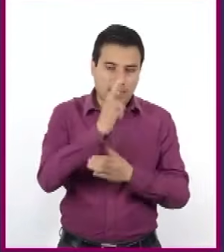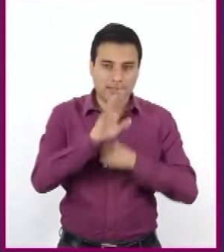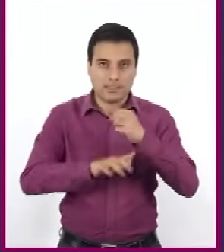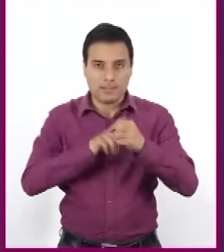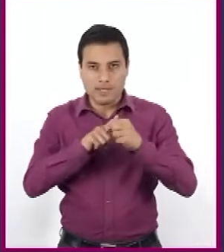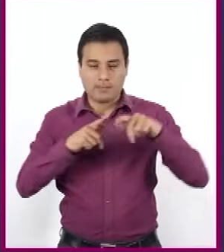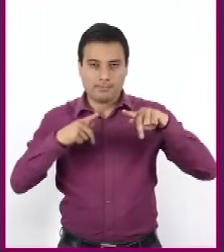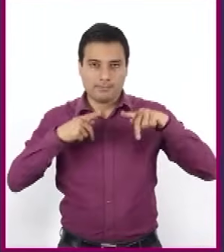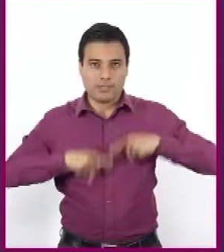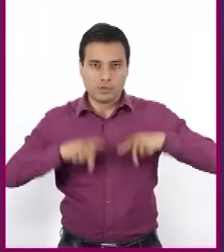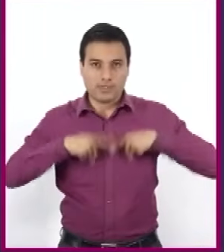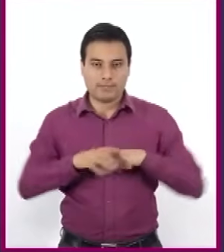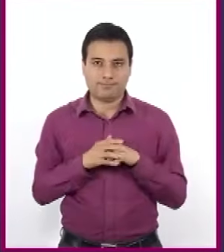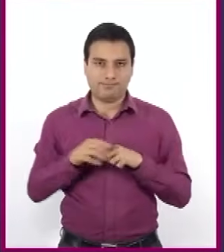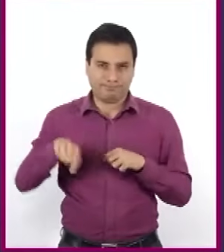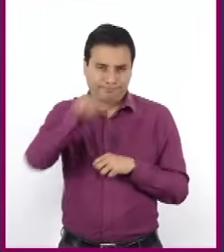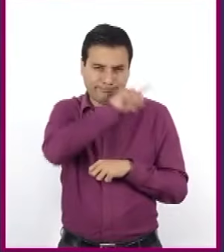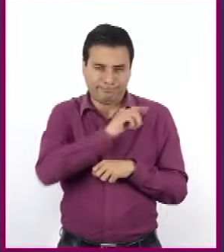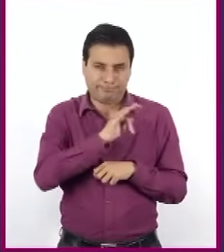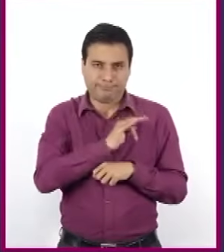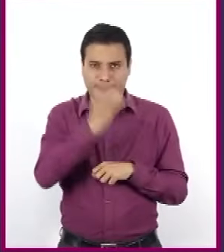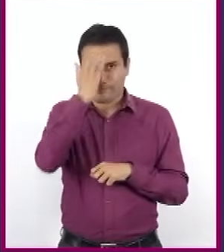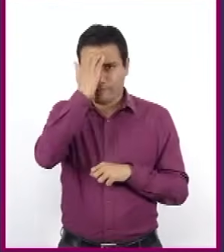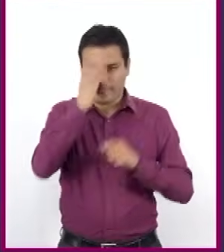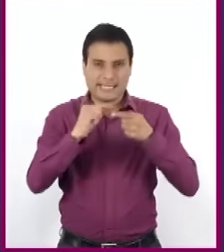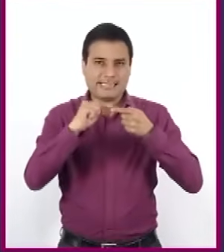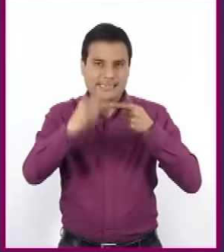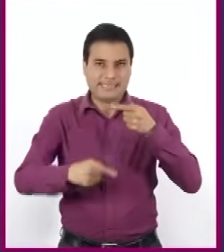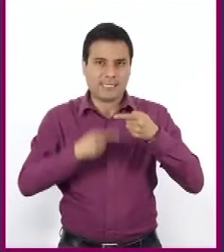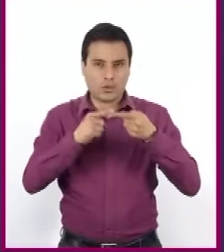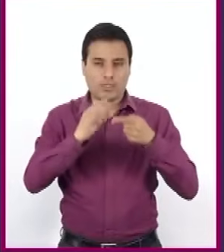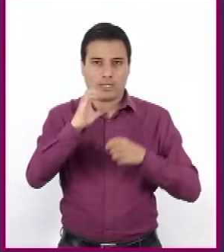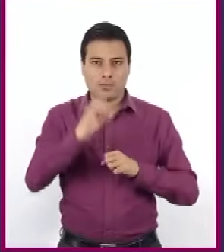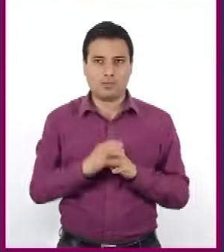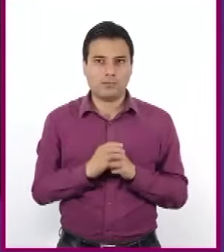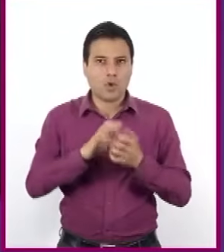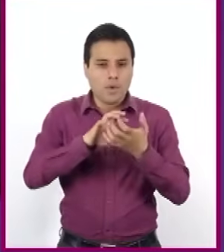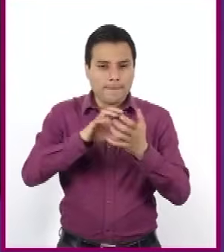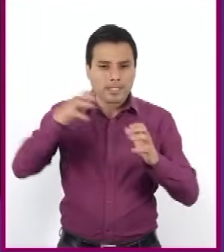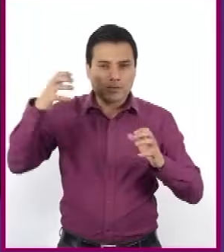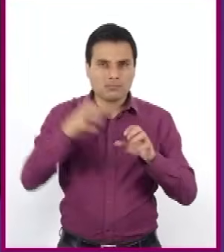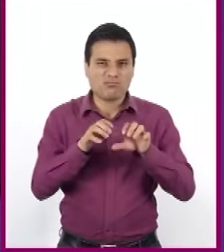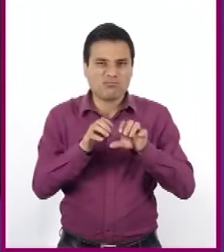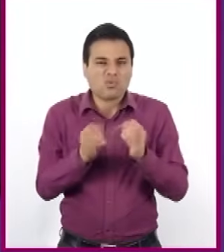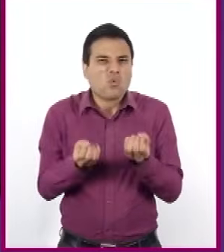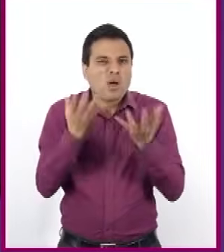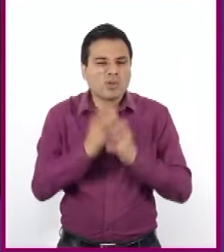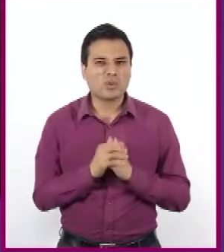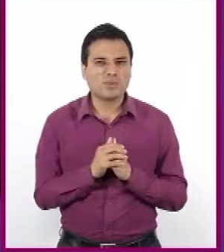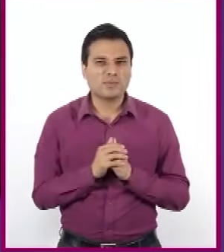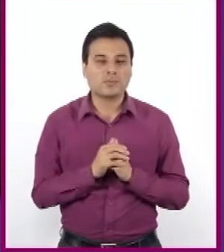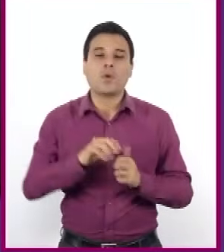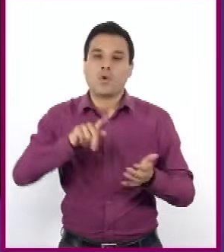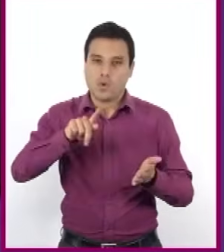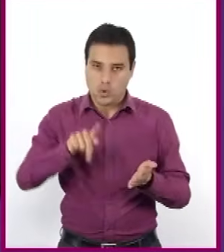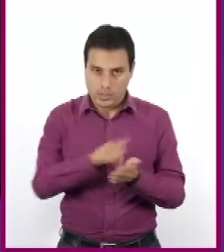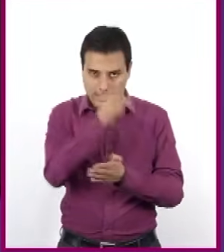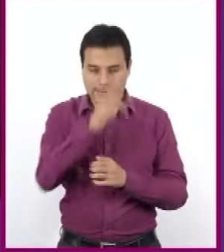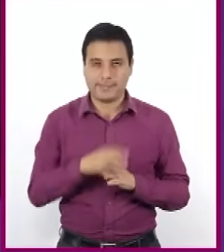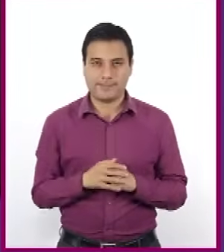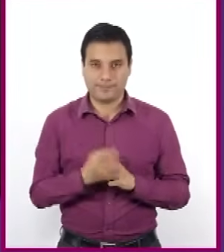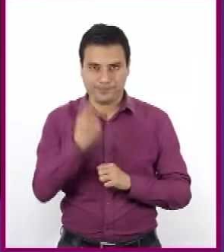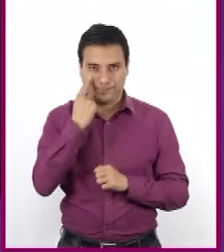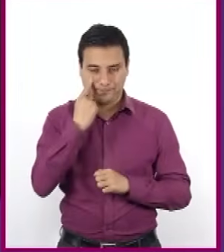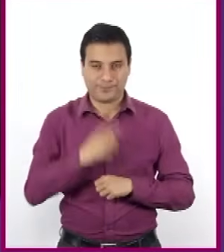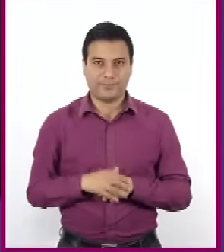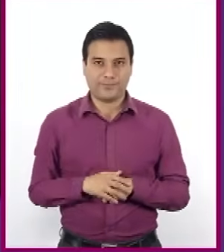puedes analizarlo desde el ciclo del carbono. ¿Cuál será su masa molecular? Nuevamente,